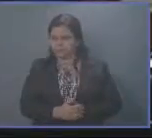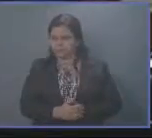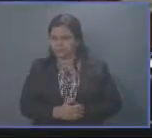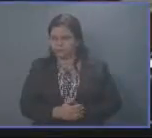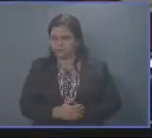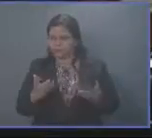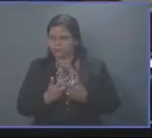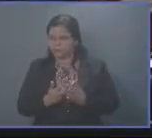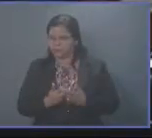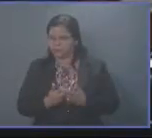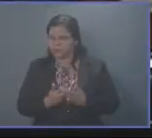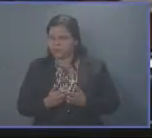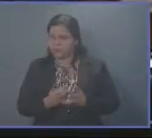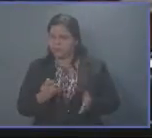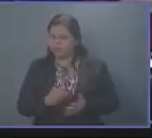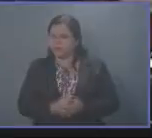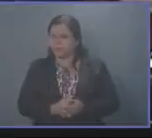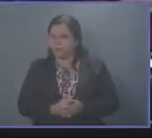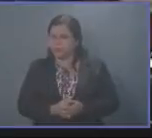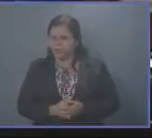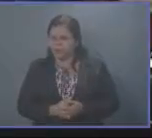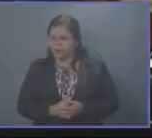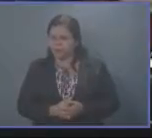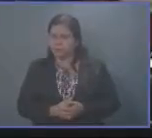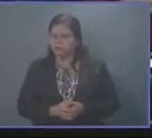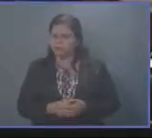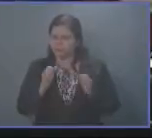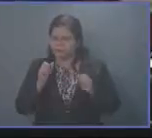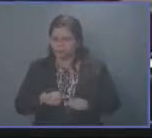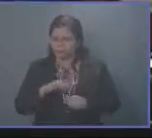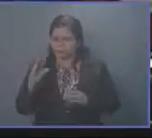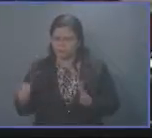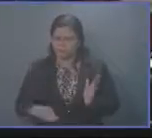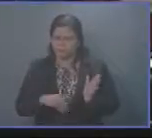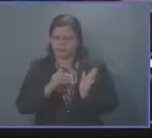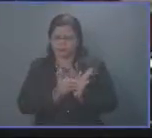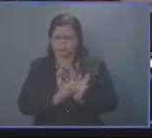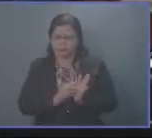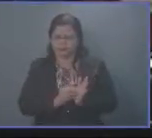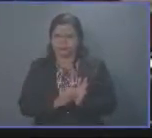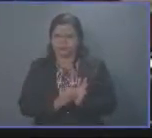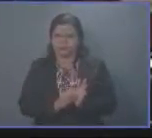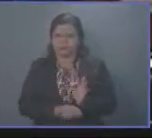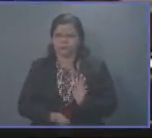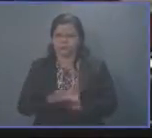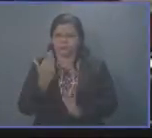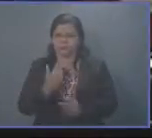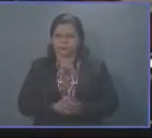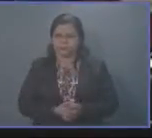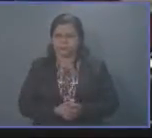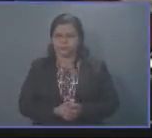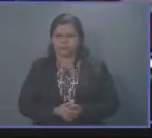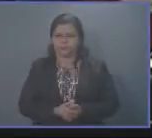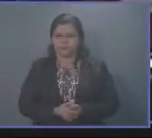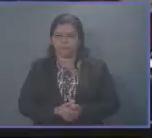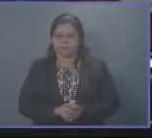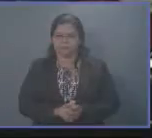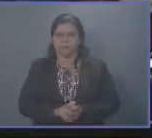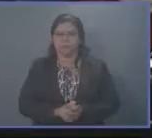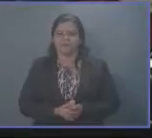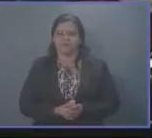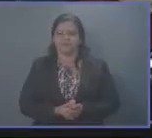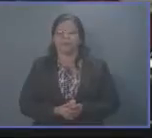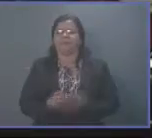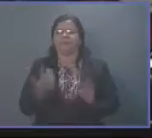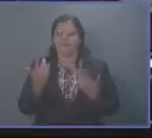tarjeta de crédito, debiendo reflejar al tarjetaviente las condiciones generales de dicho crédito.